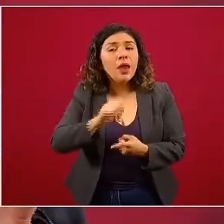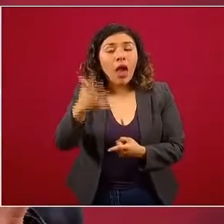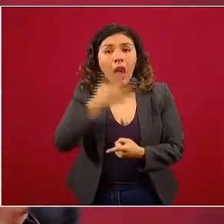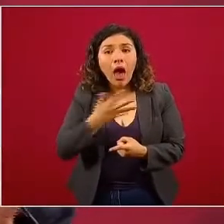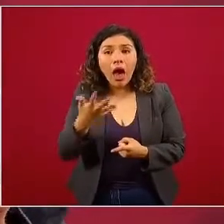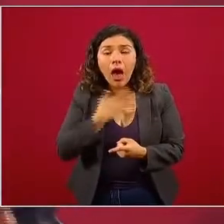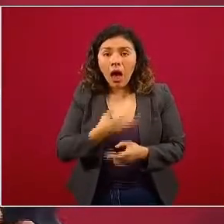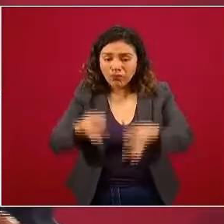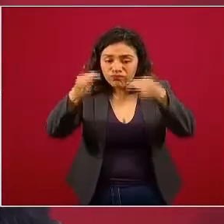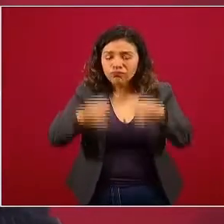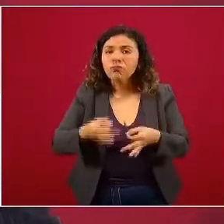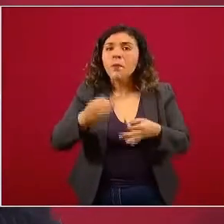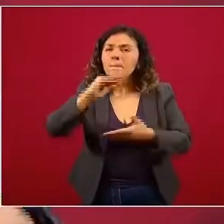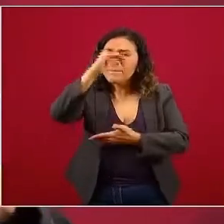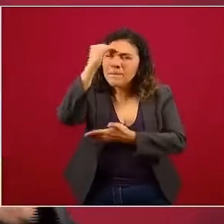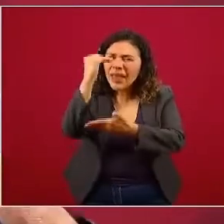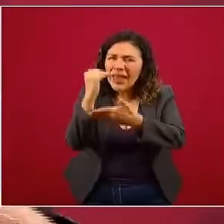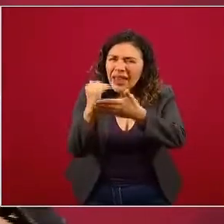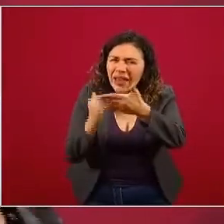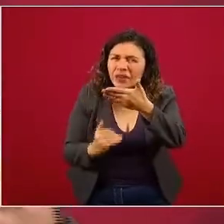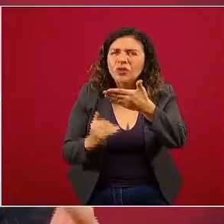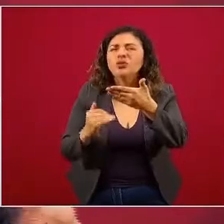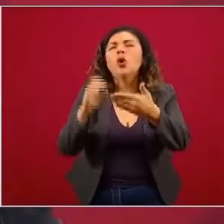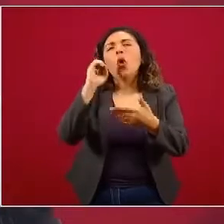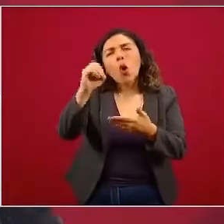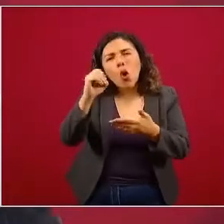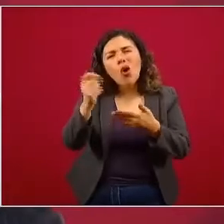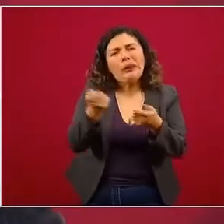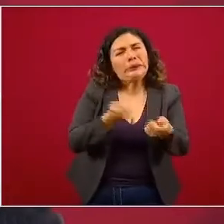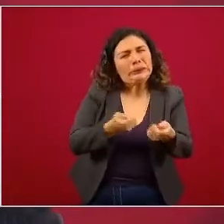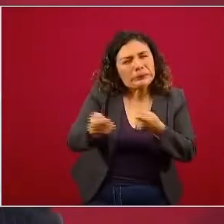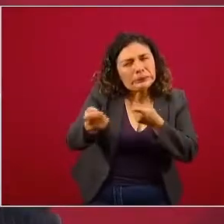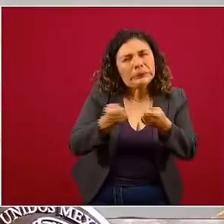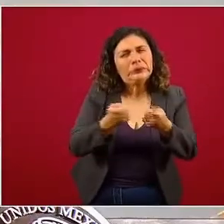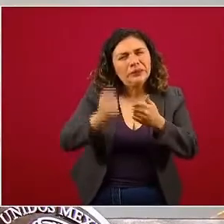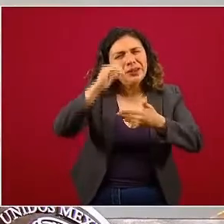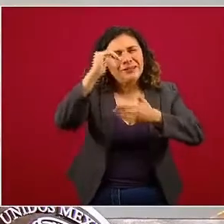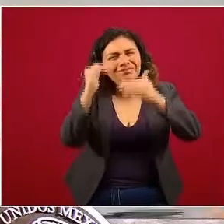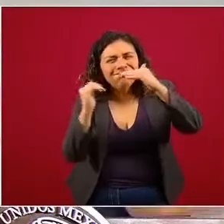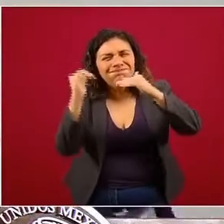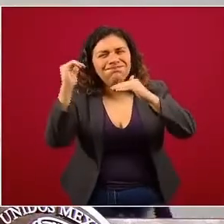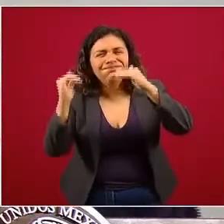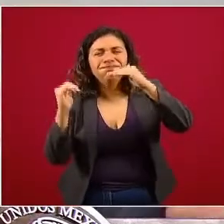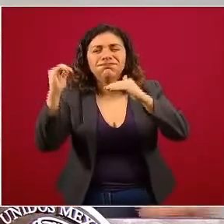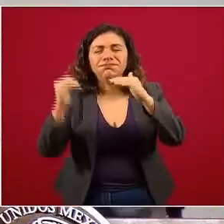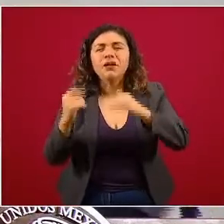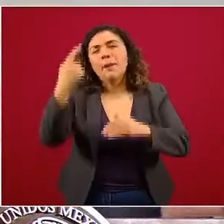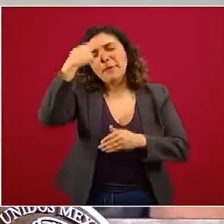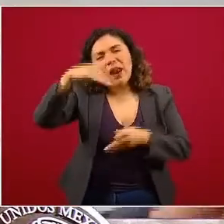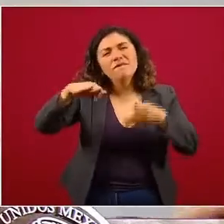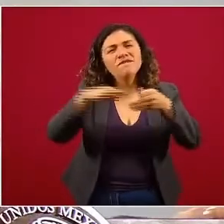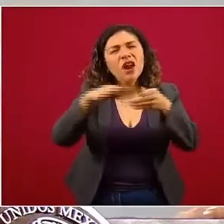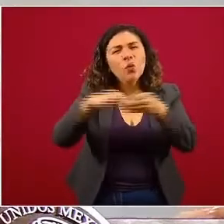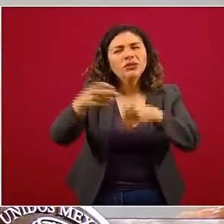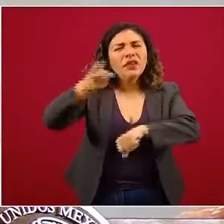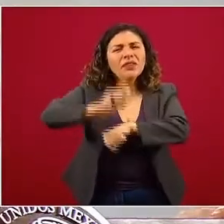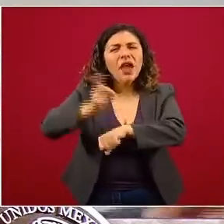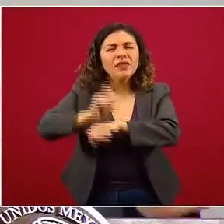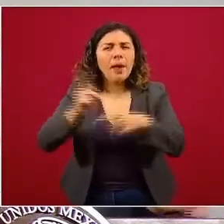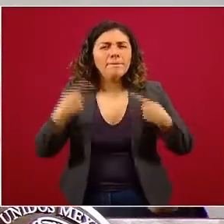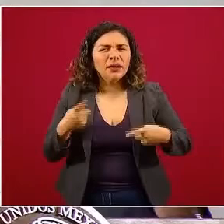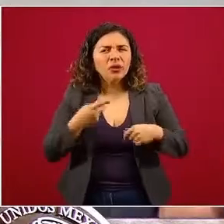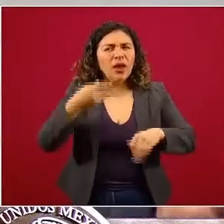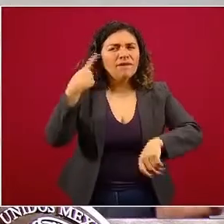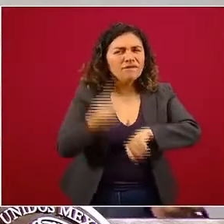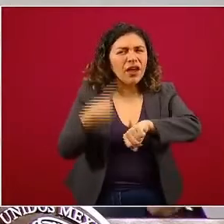tengamos una disminución o se mantenga reducida la frecuencia diaria de